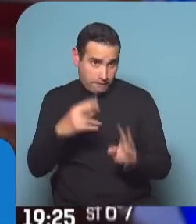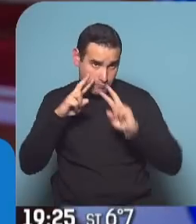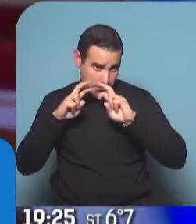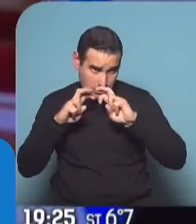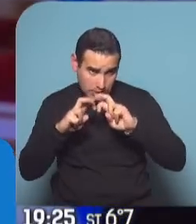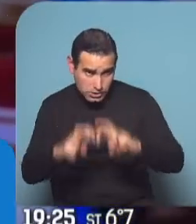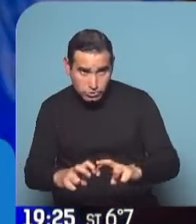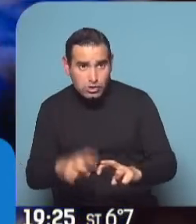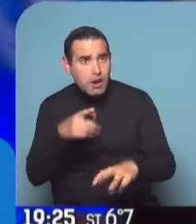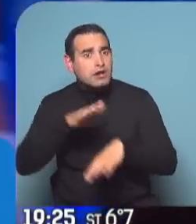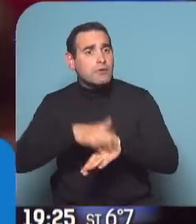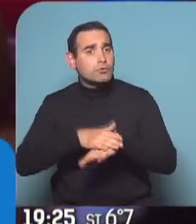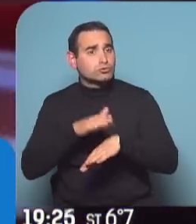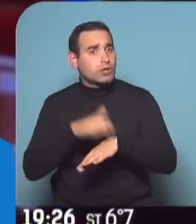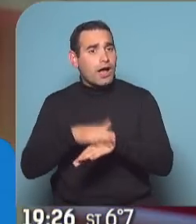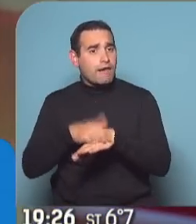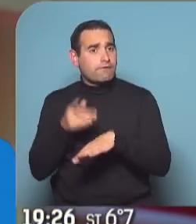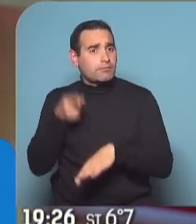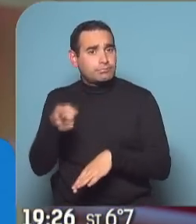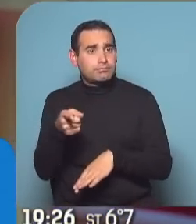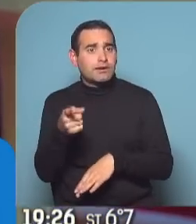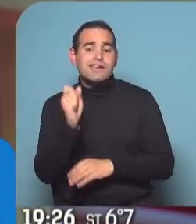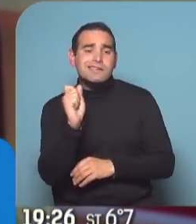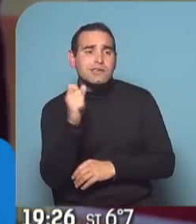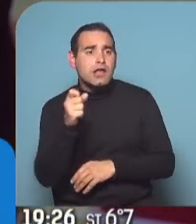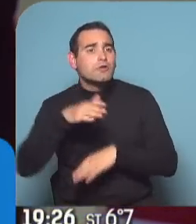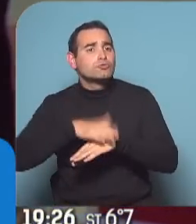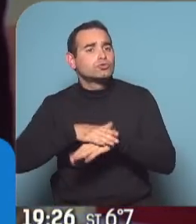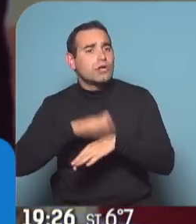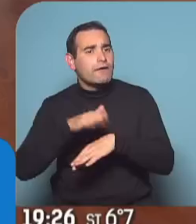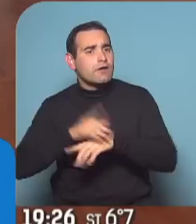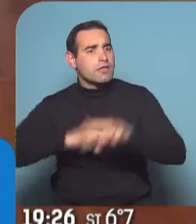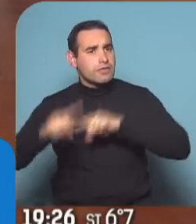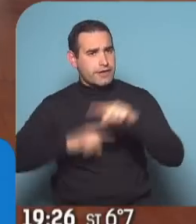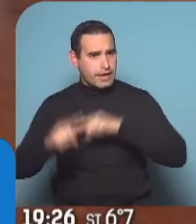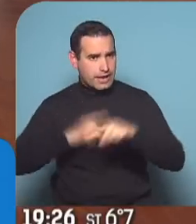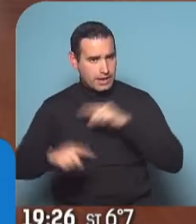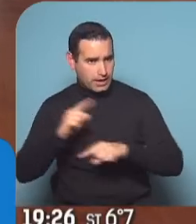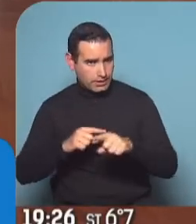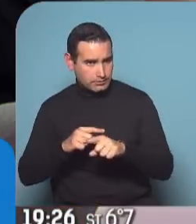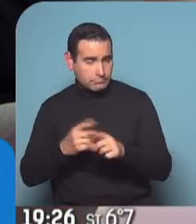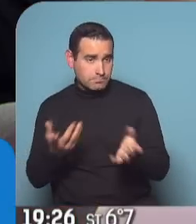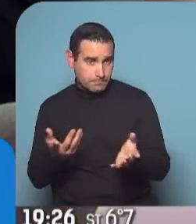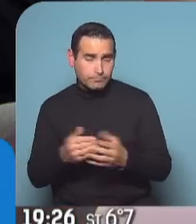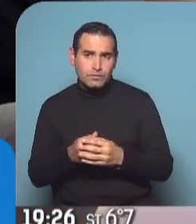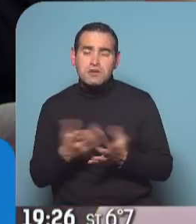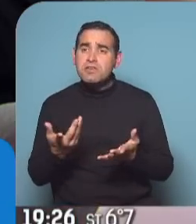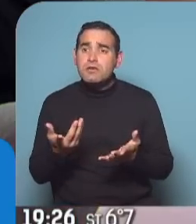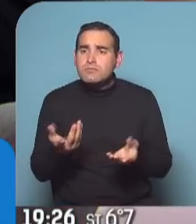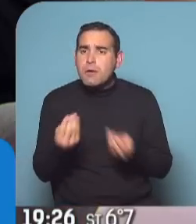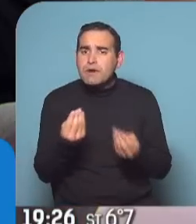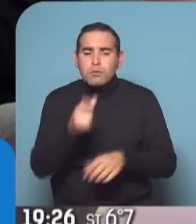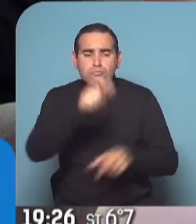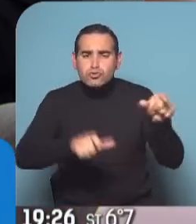la posible responsabilidad penal individual de quienes están a cargo del Estado. Y mientras tanto, ¿qué pasa con